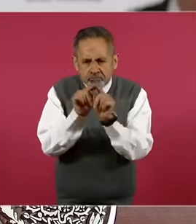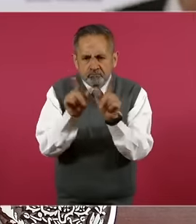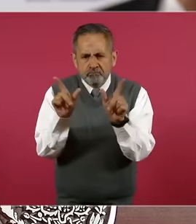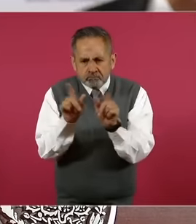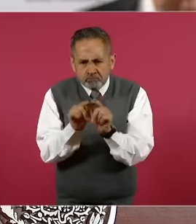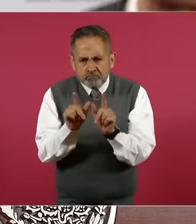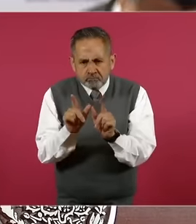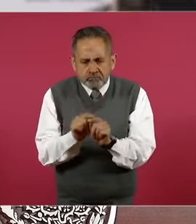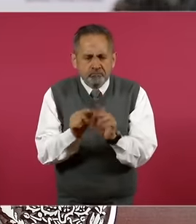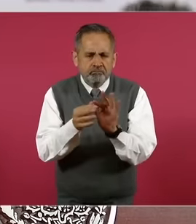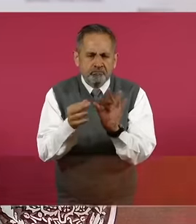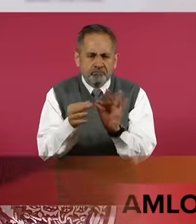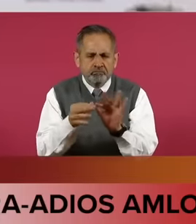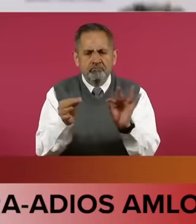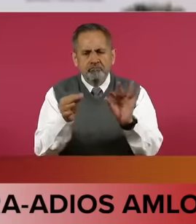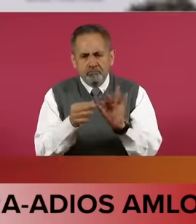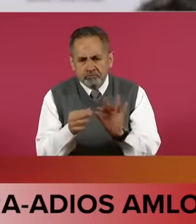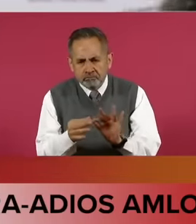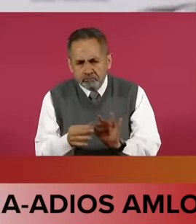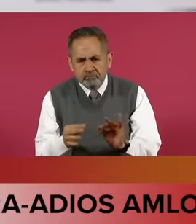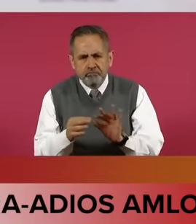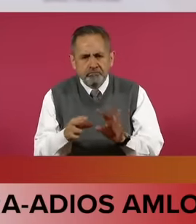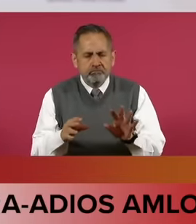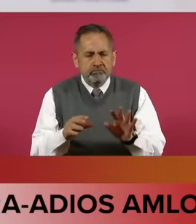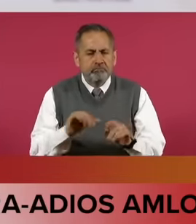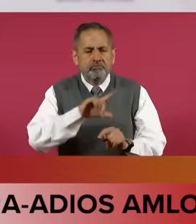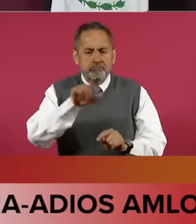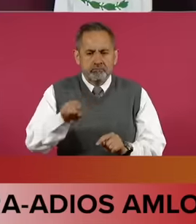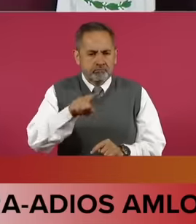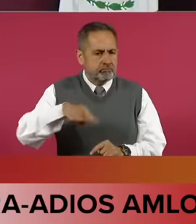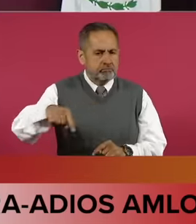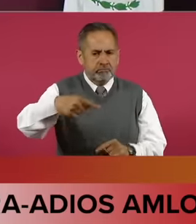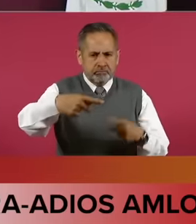que tengamos tiempo de contestar